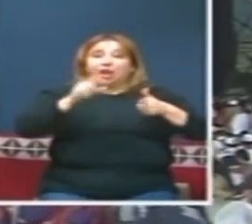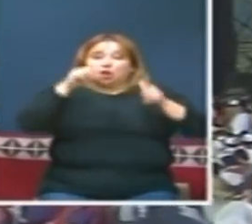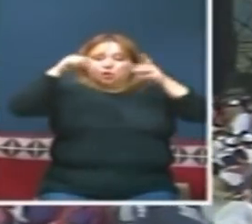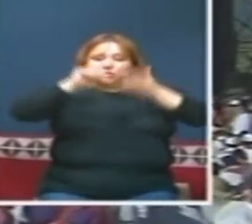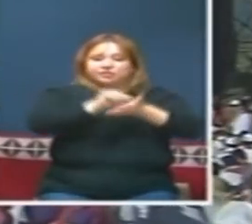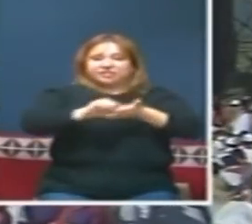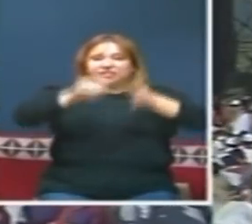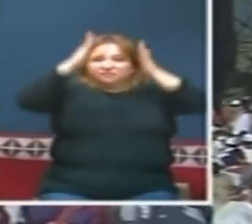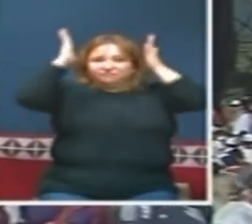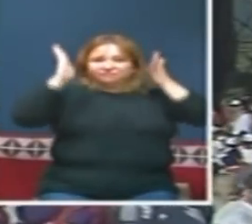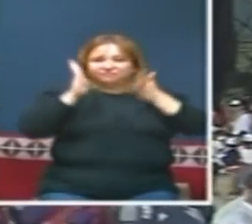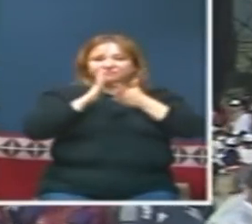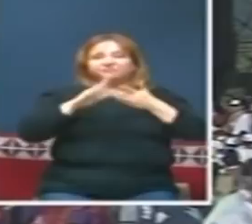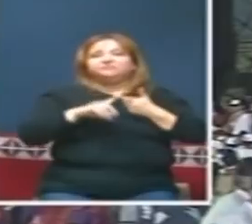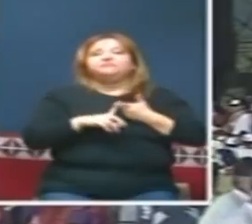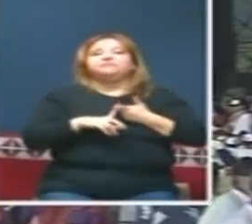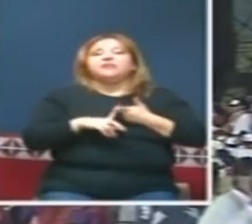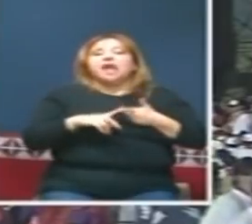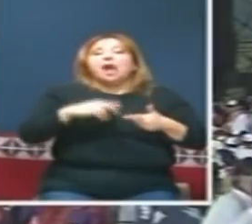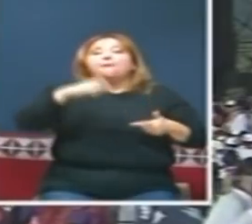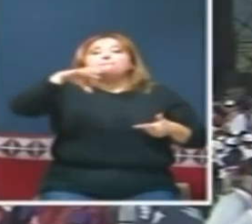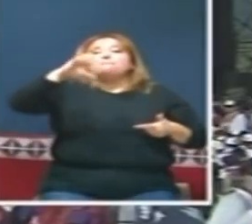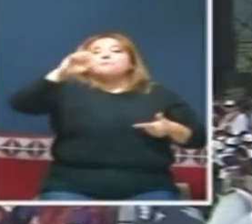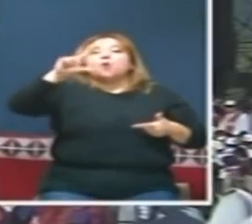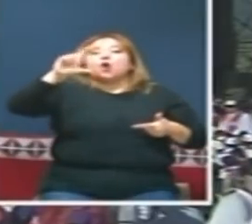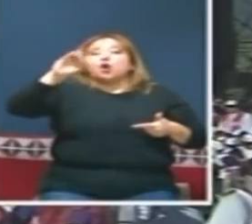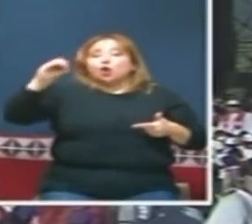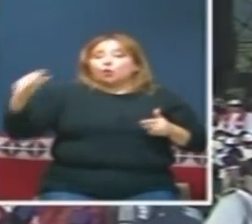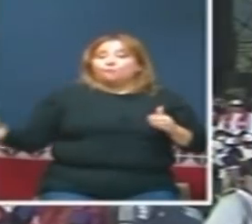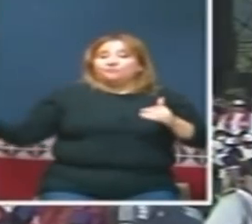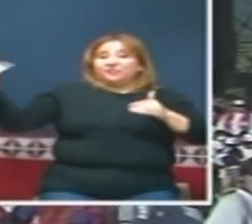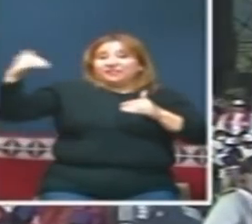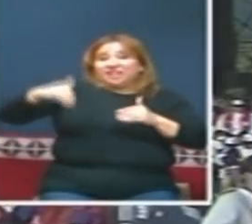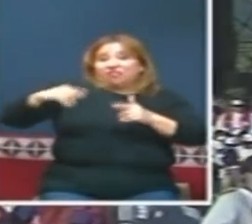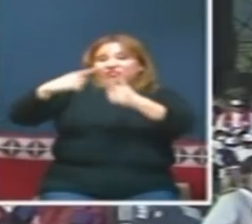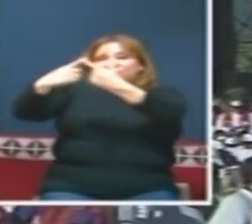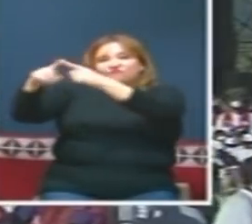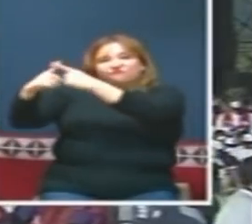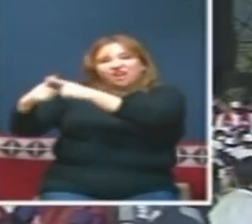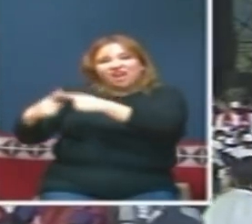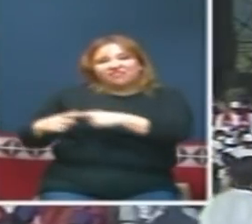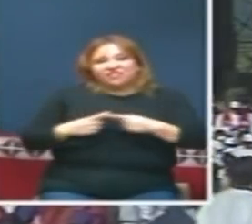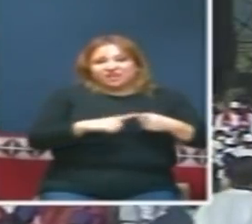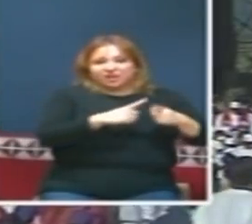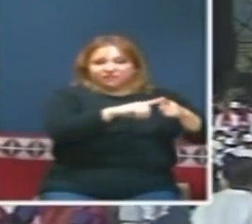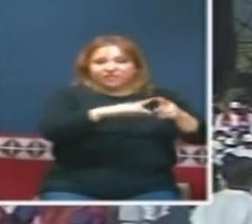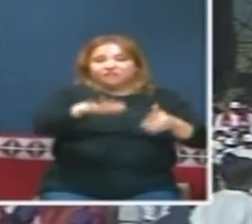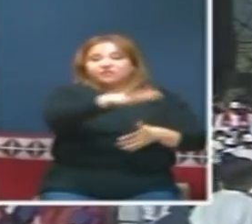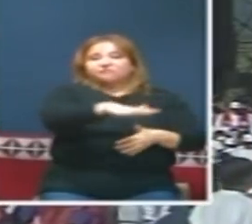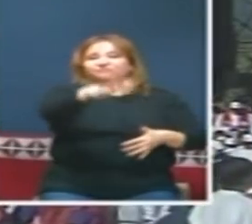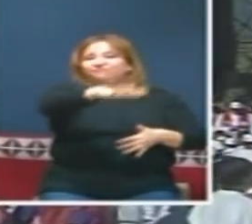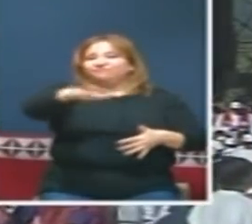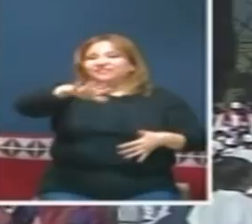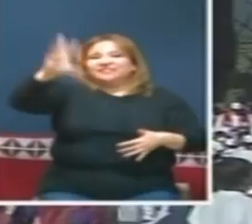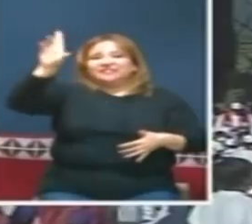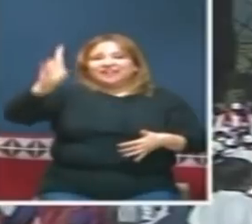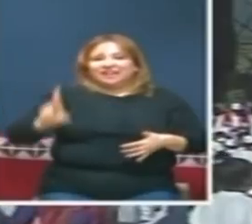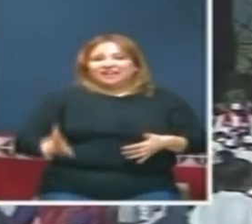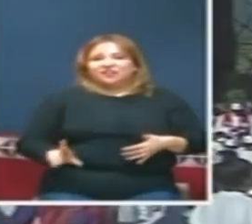del Rosario de Polco, que han llegado también de los distintos decanatos de nuestra